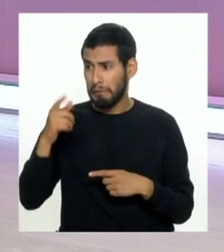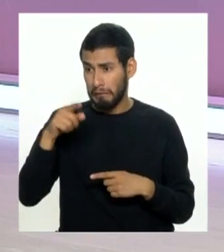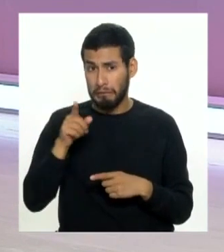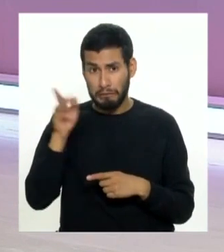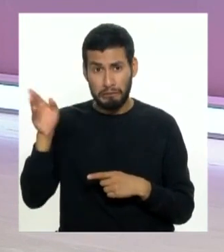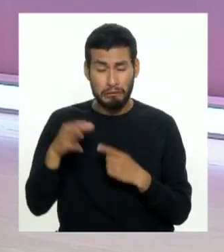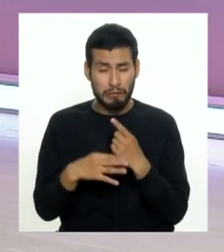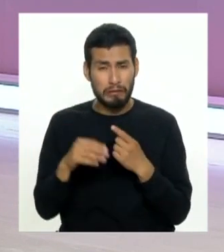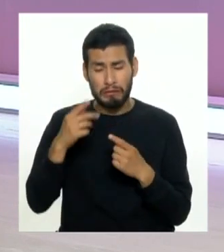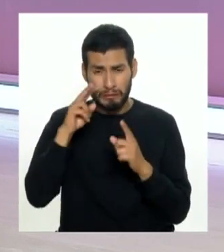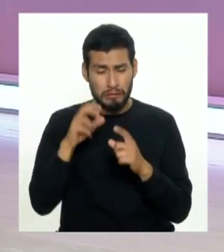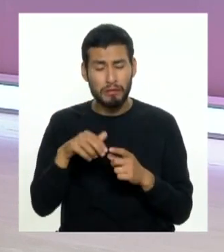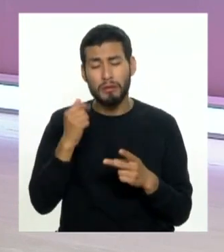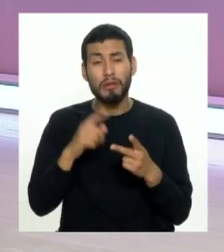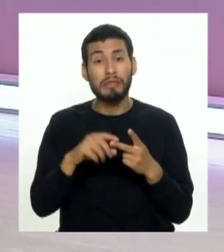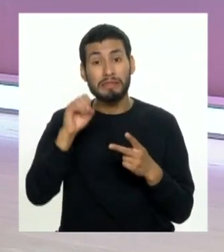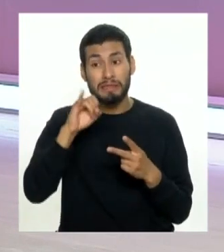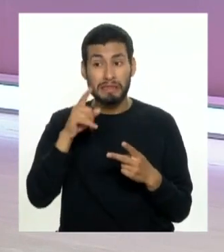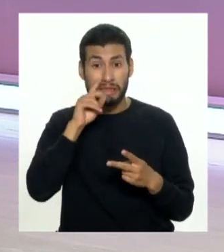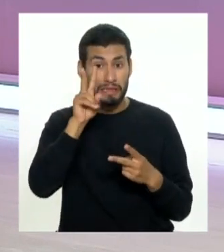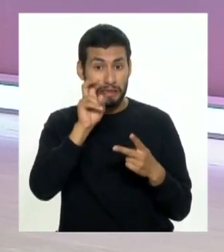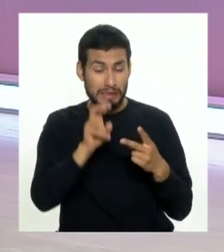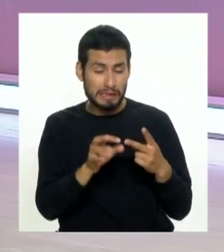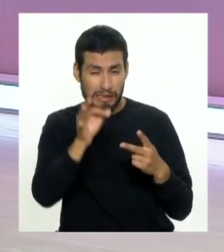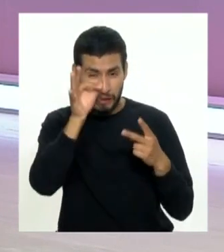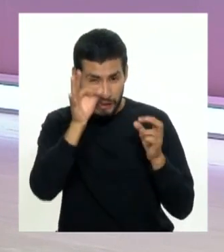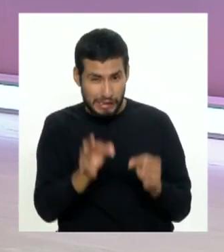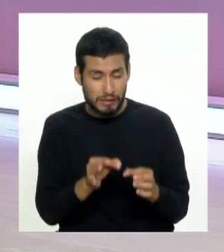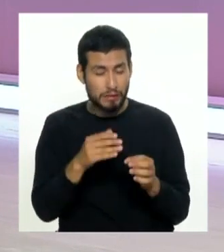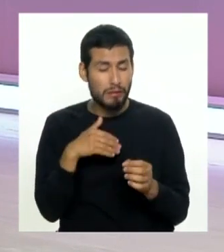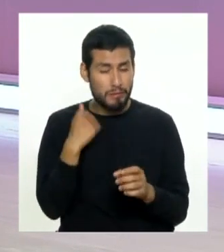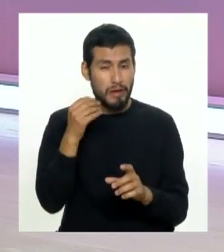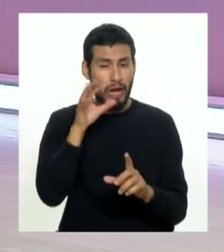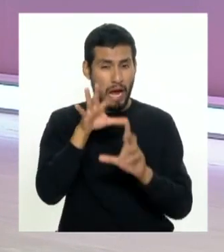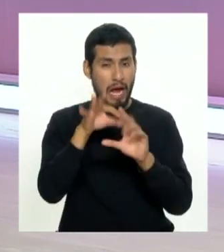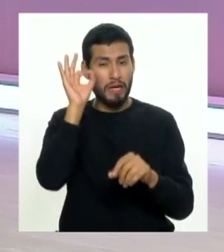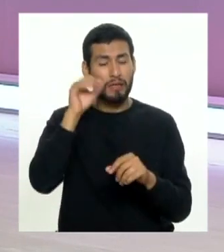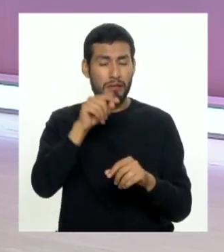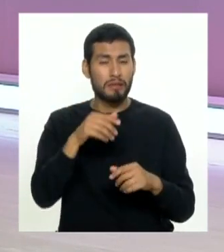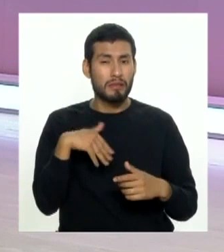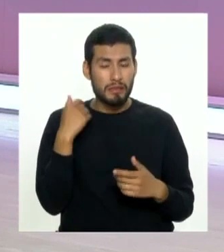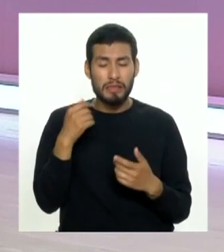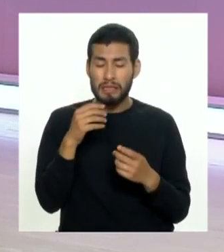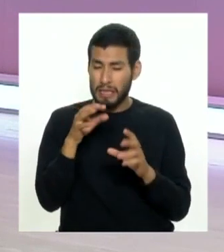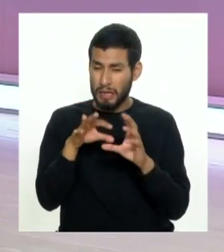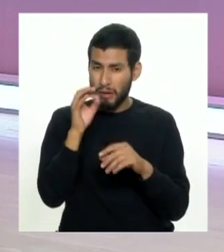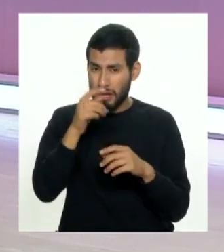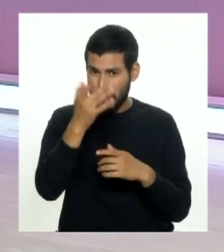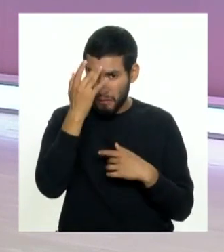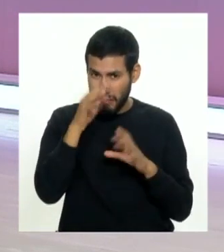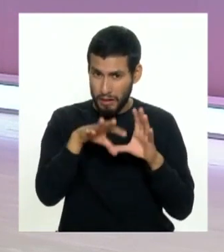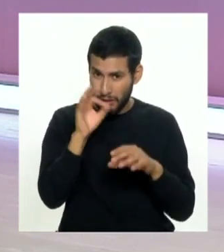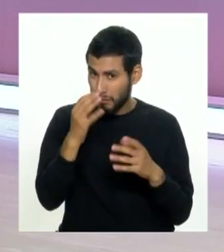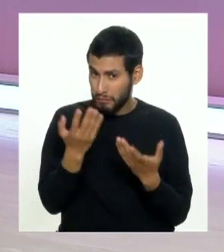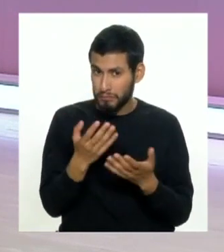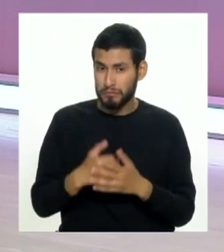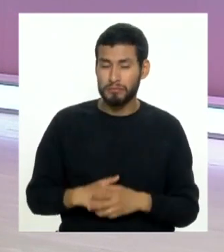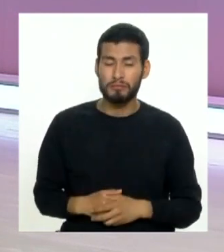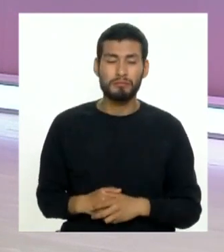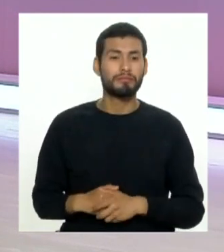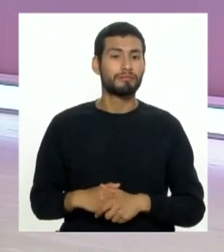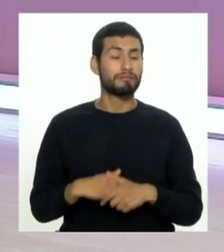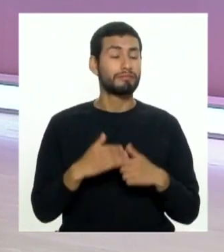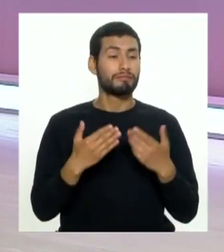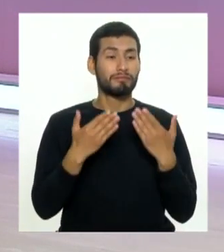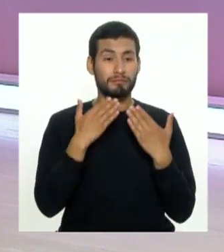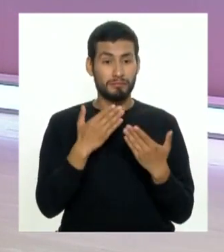algún examen que pueda determinar, ayudar a este diagnóstico. Muchas gracias, Elizabeth. Muchas gracias